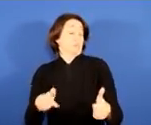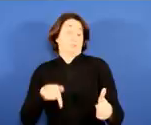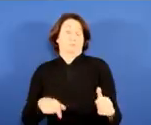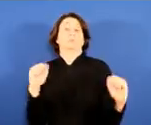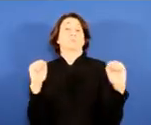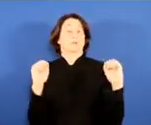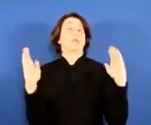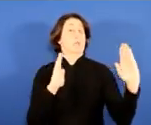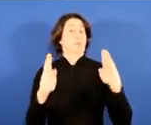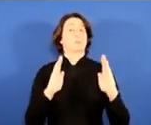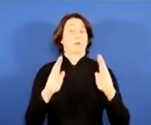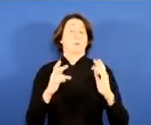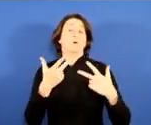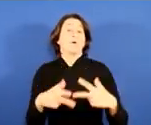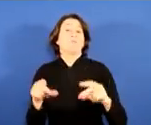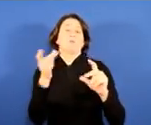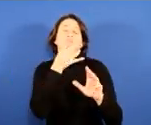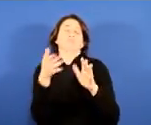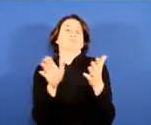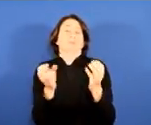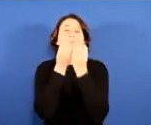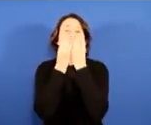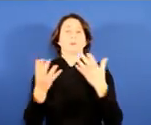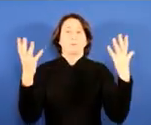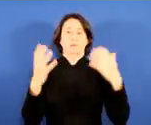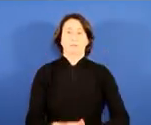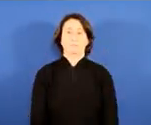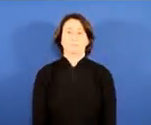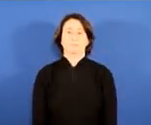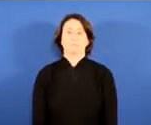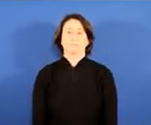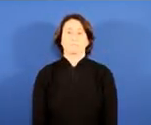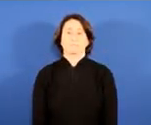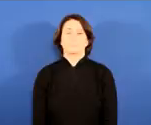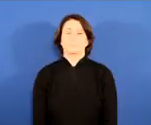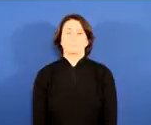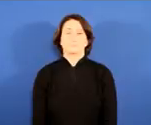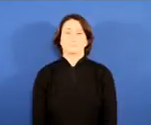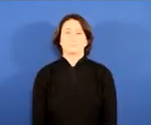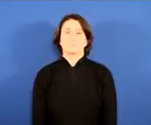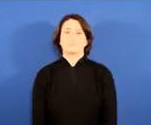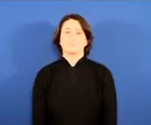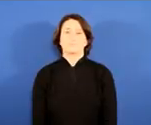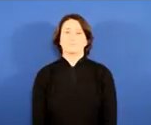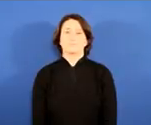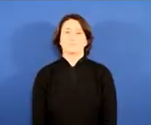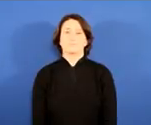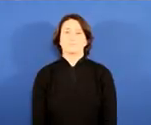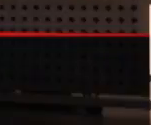Irene Pardo, ha puesto en valor el convenio entre las dos entidades. El acuerdo me satisface doblemente, ha señalado Pardo,